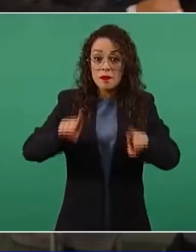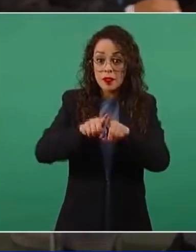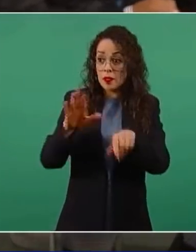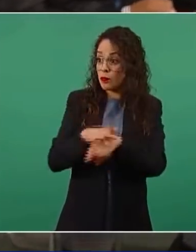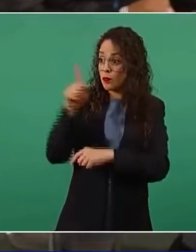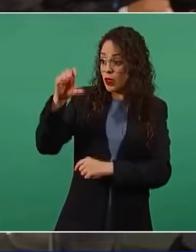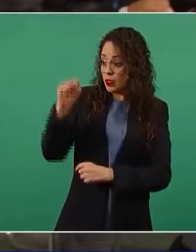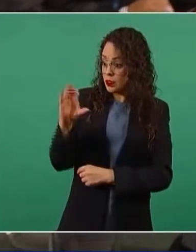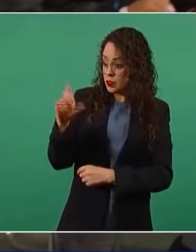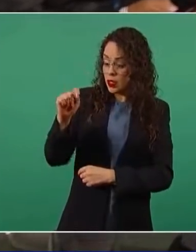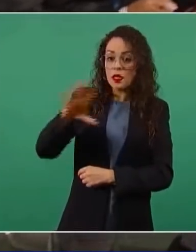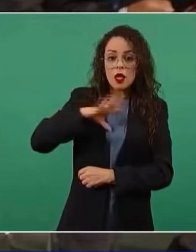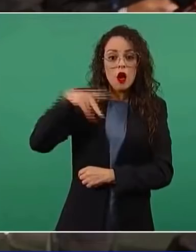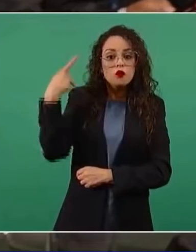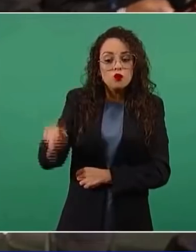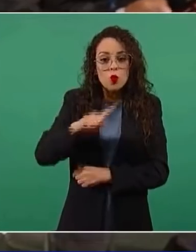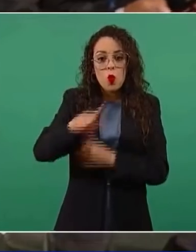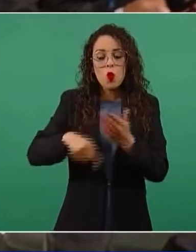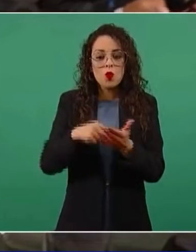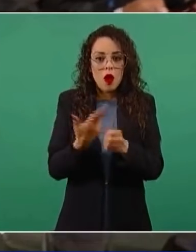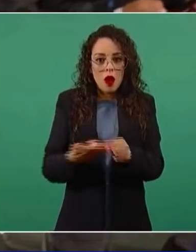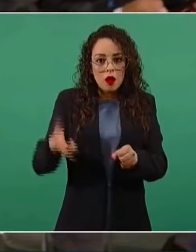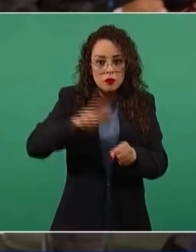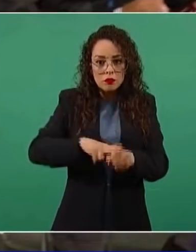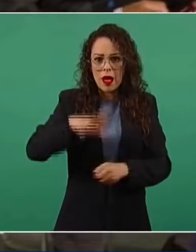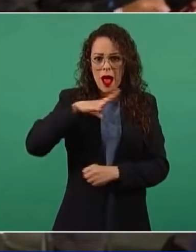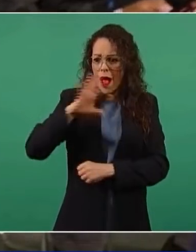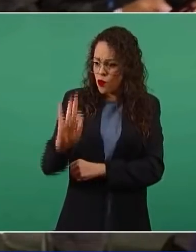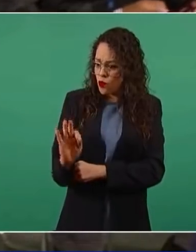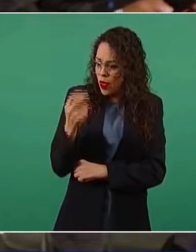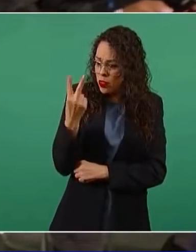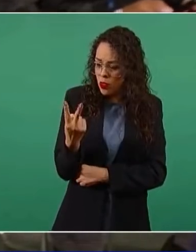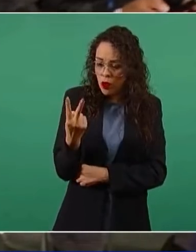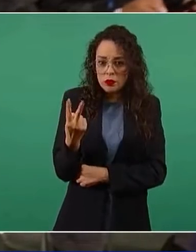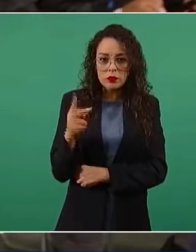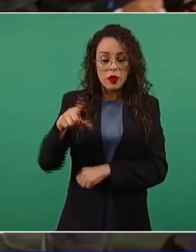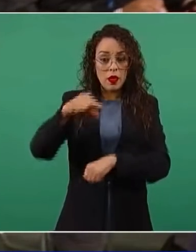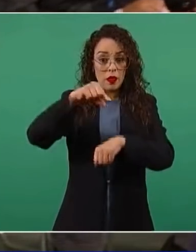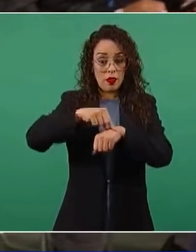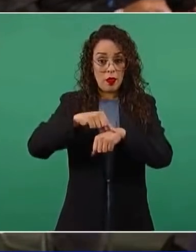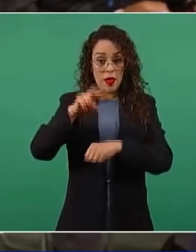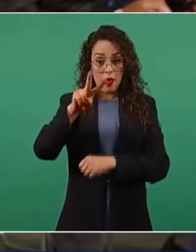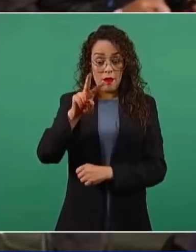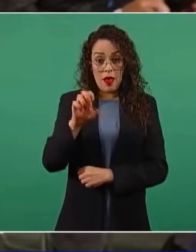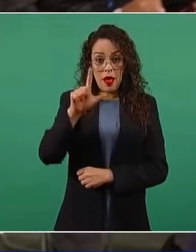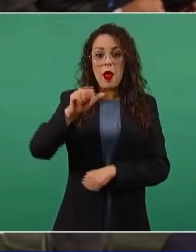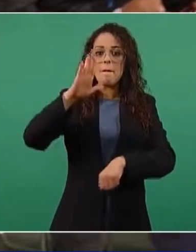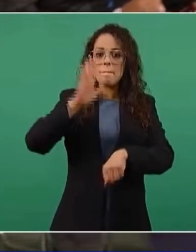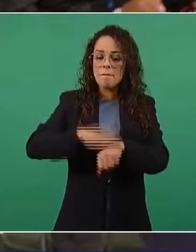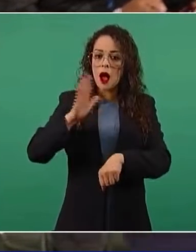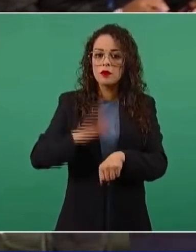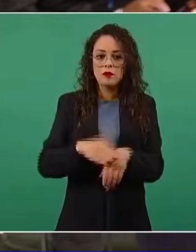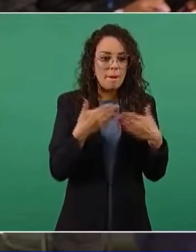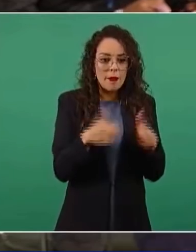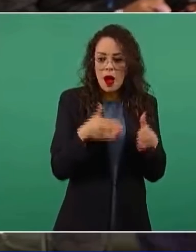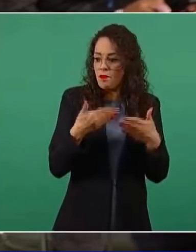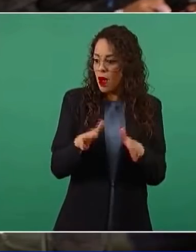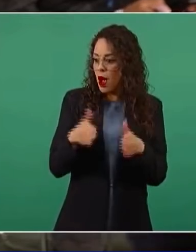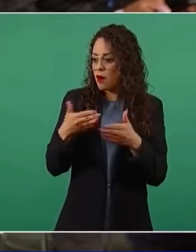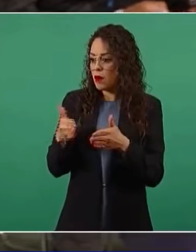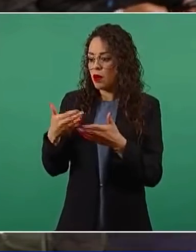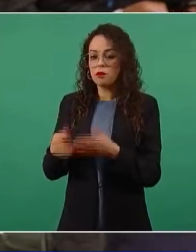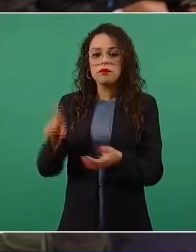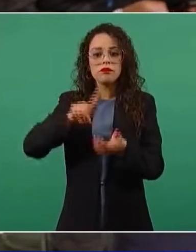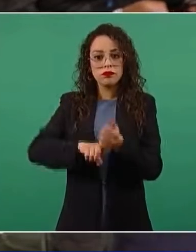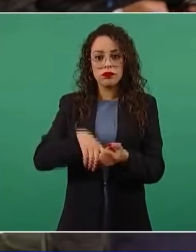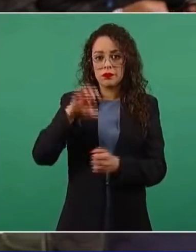sus unidades médicas, tenía 42 y el doctor Vela empezó a abrir más, incluso hizo gestiones ante la